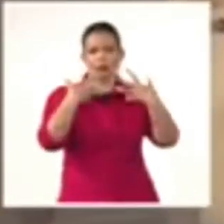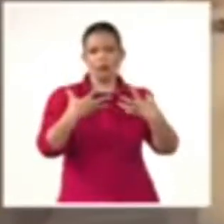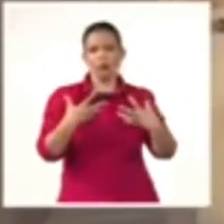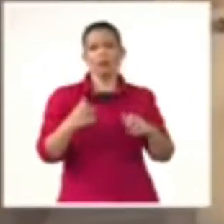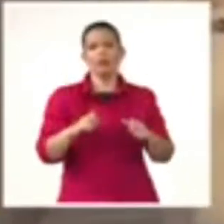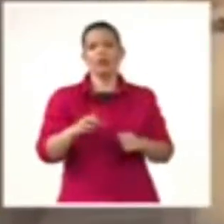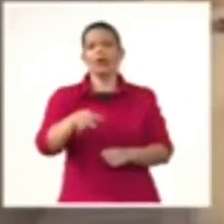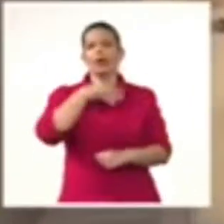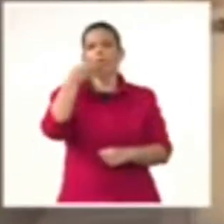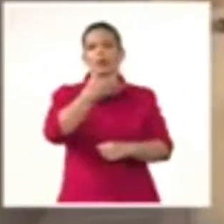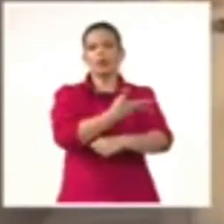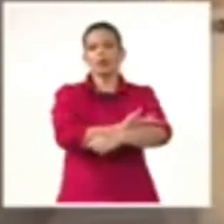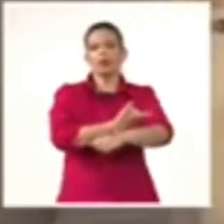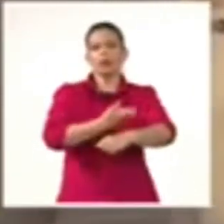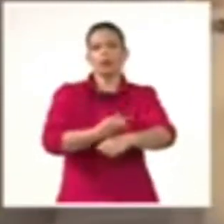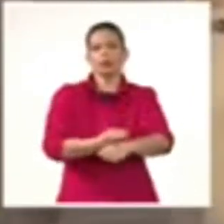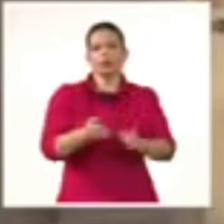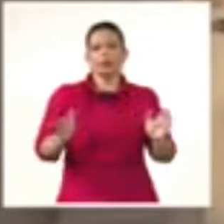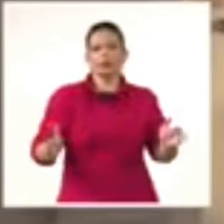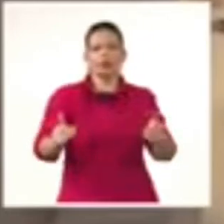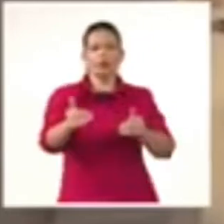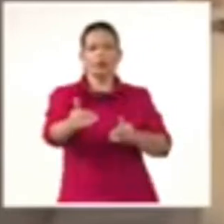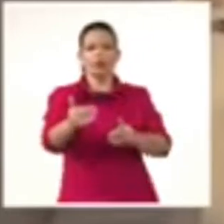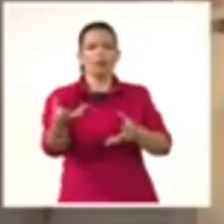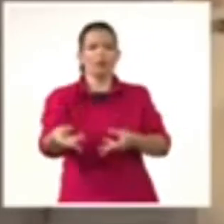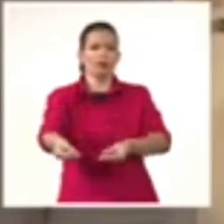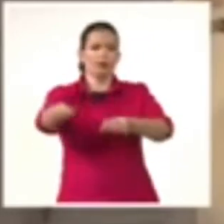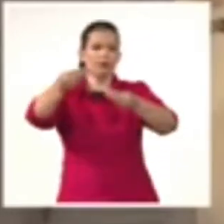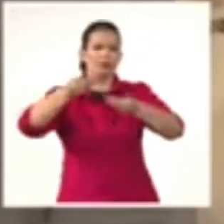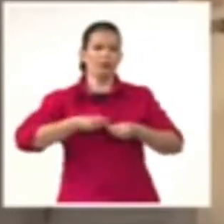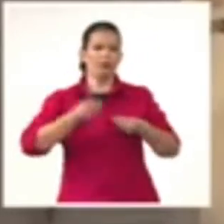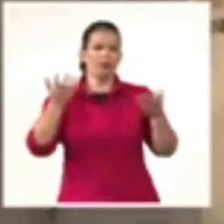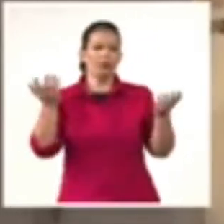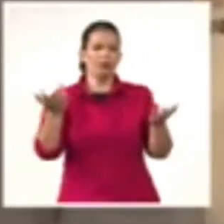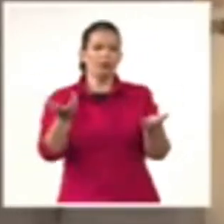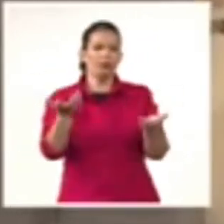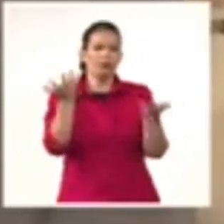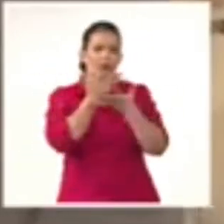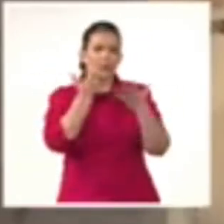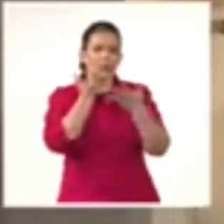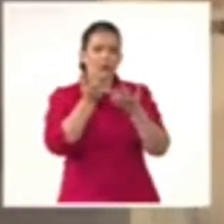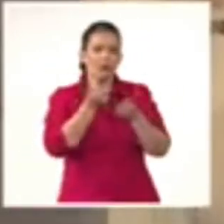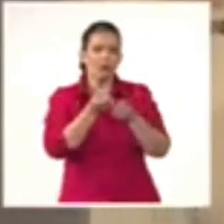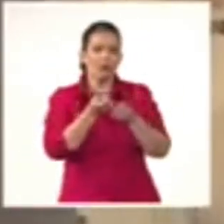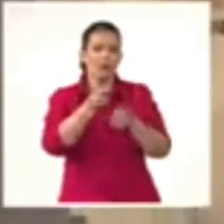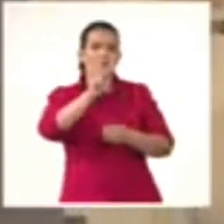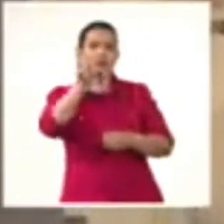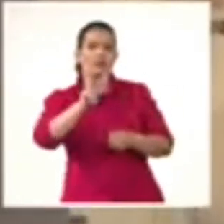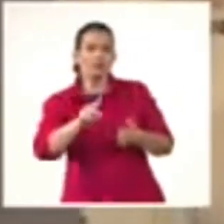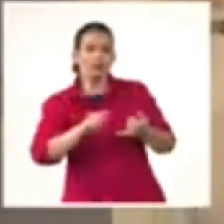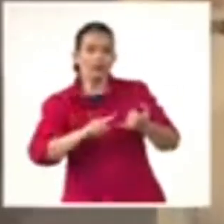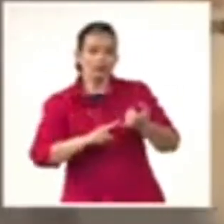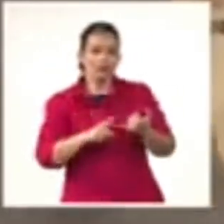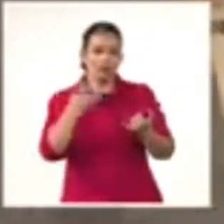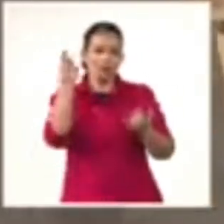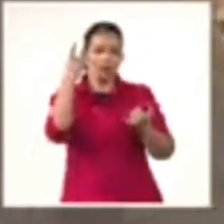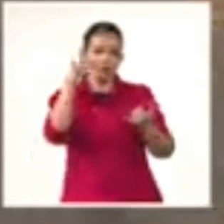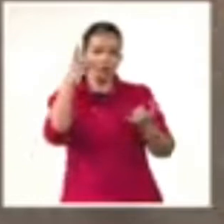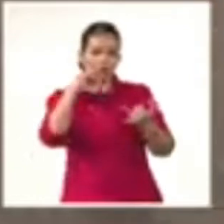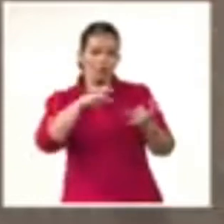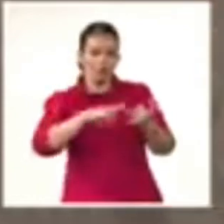para beneficio directo de nuestro pueblo desde Venezuela, Bolivia, México, Vietnam,